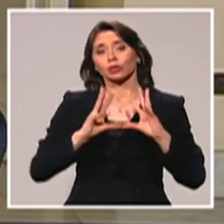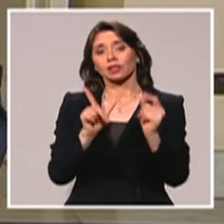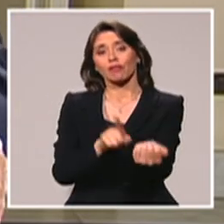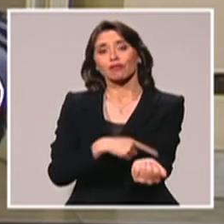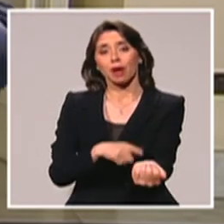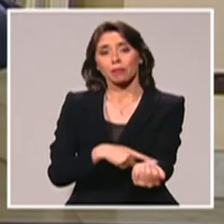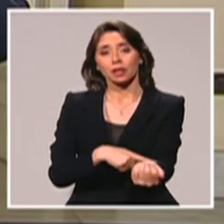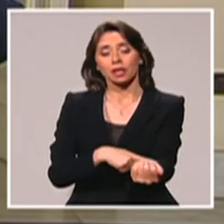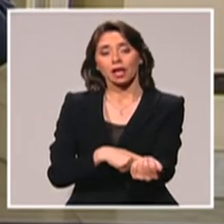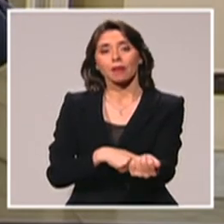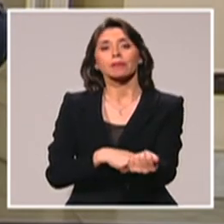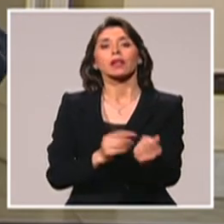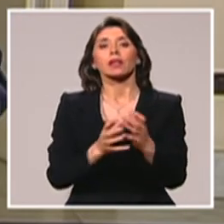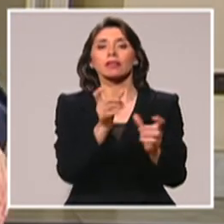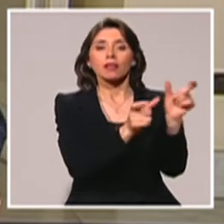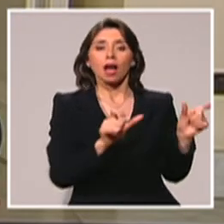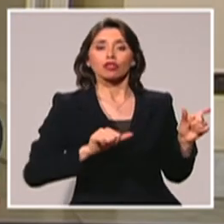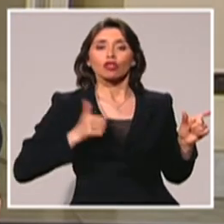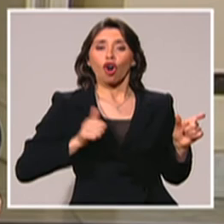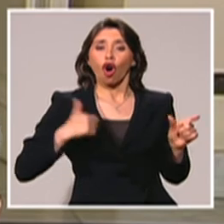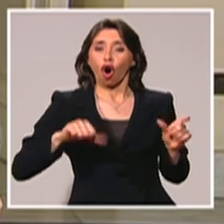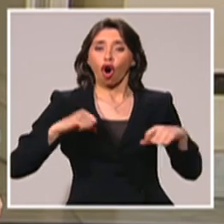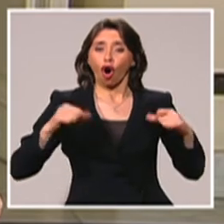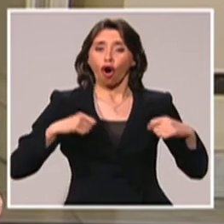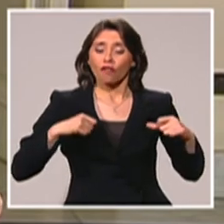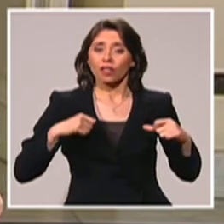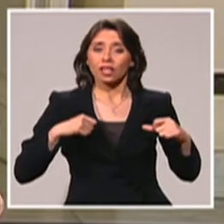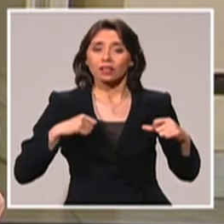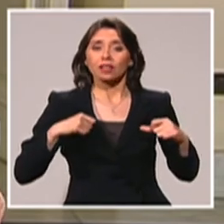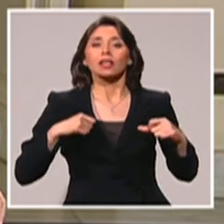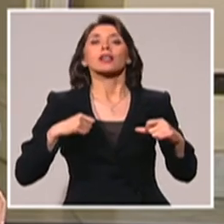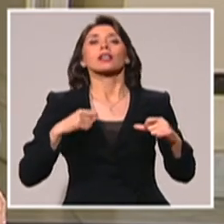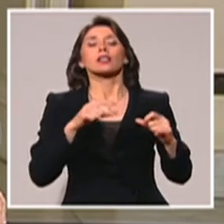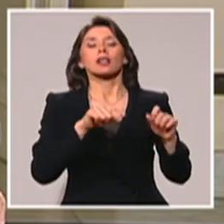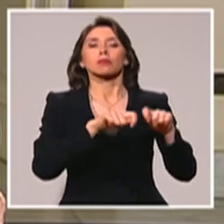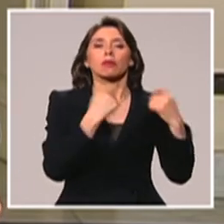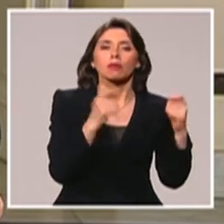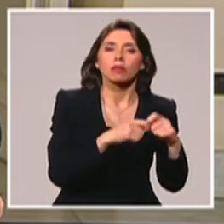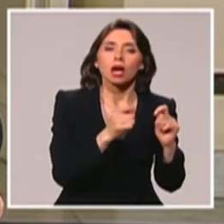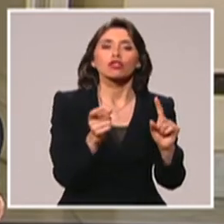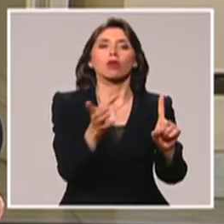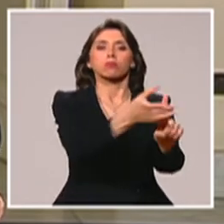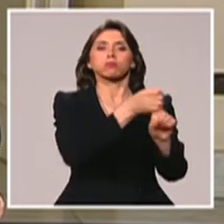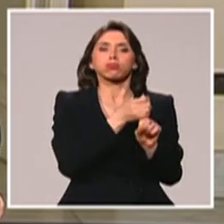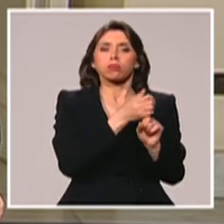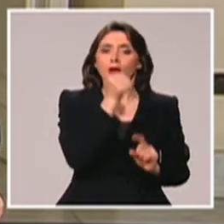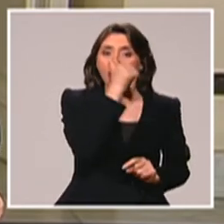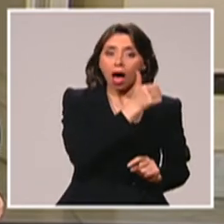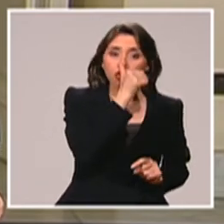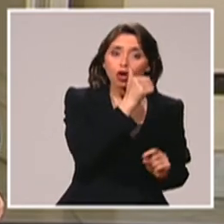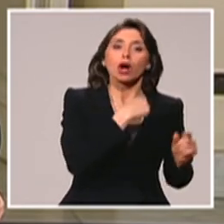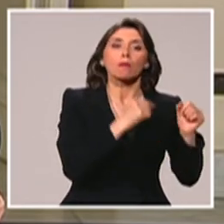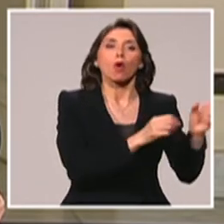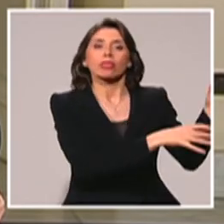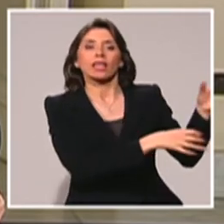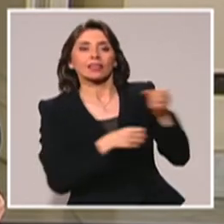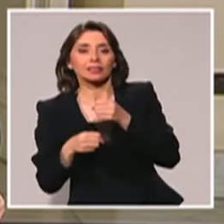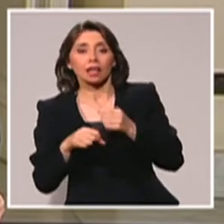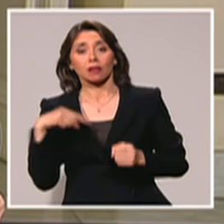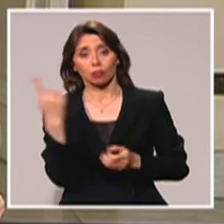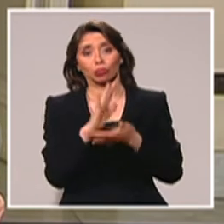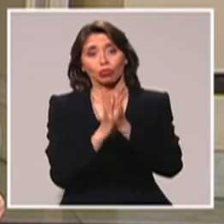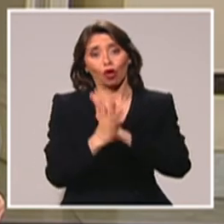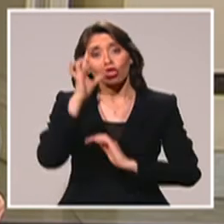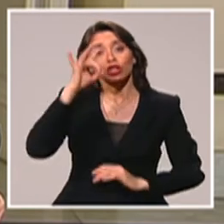y rescatar a tantos jóvenes de los estragos y garras de la droga que todos sabemos